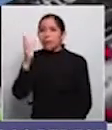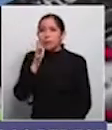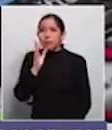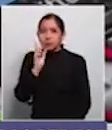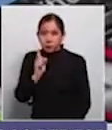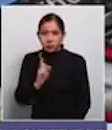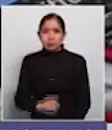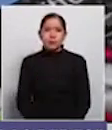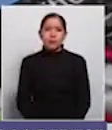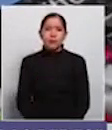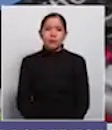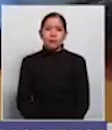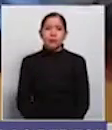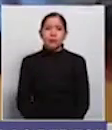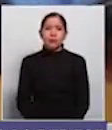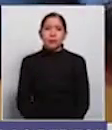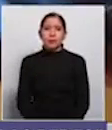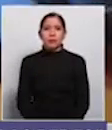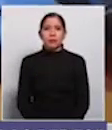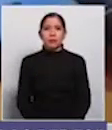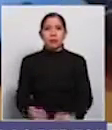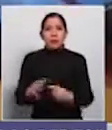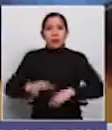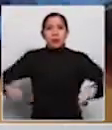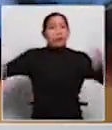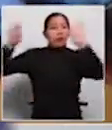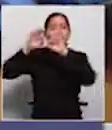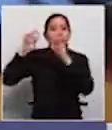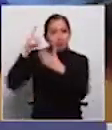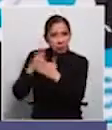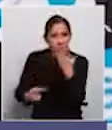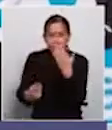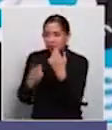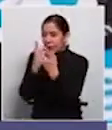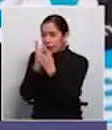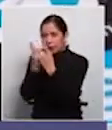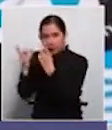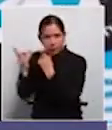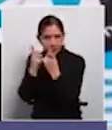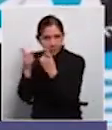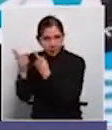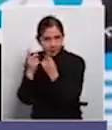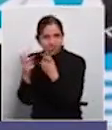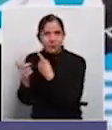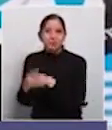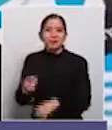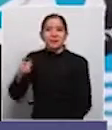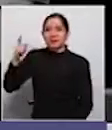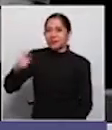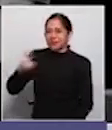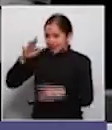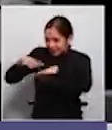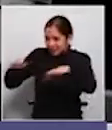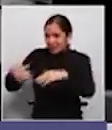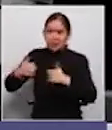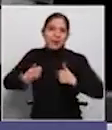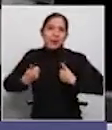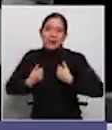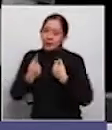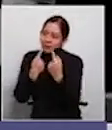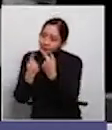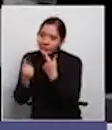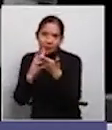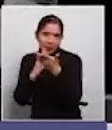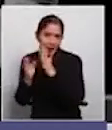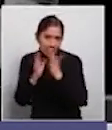Pero lo fundamental es dialogar. Hay que hablarles a los niños y adolescentes